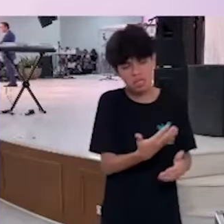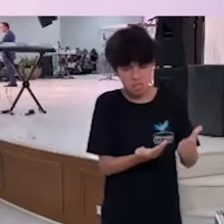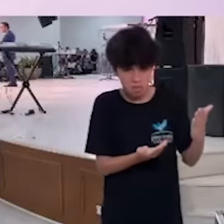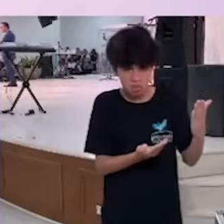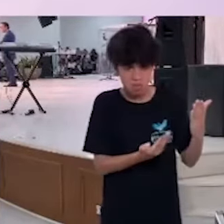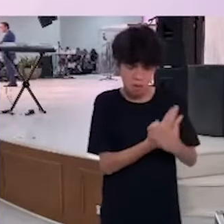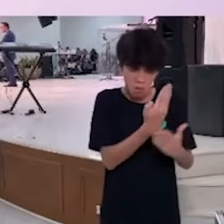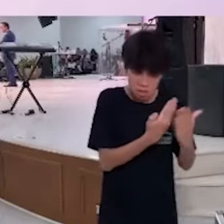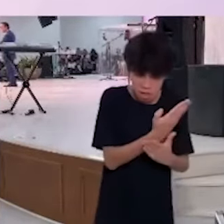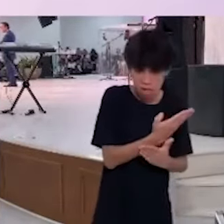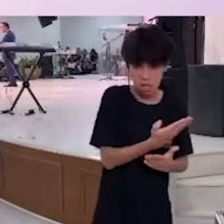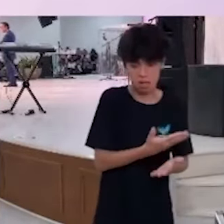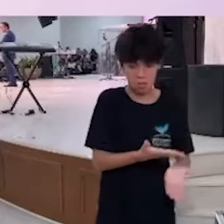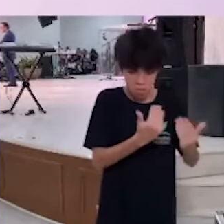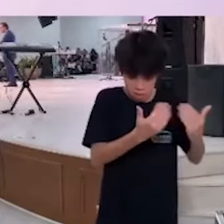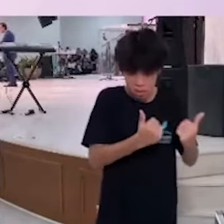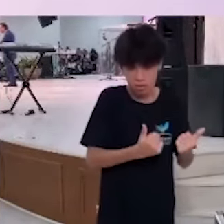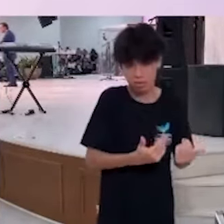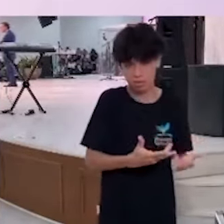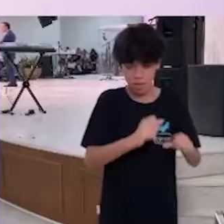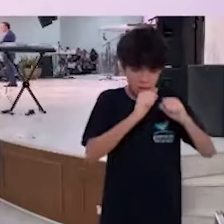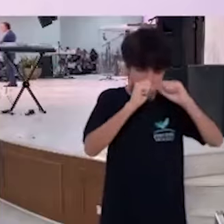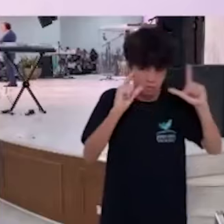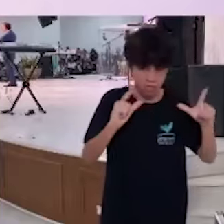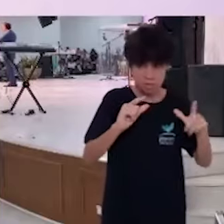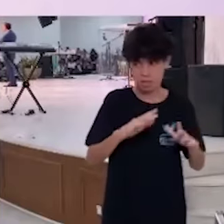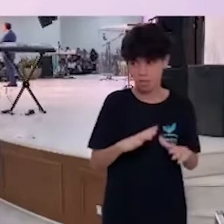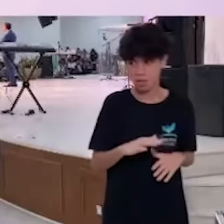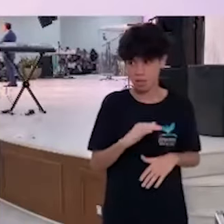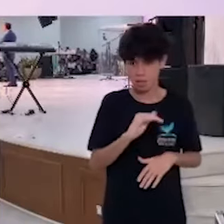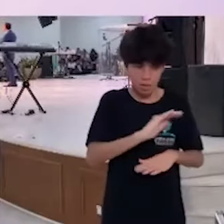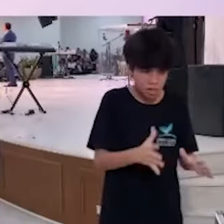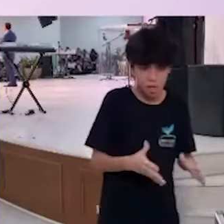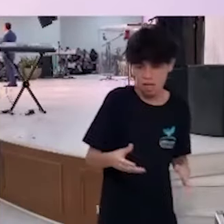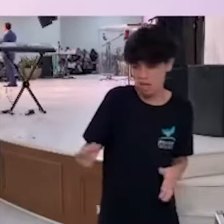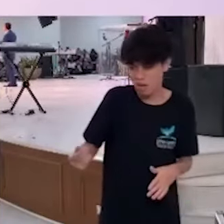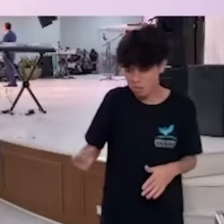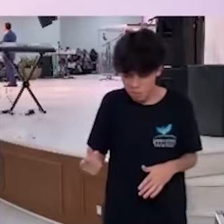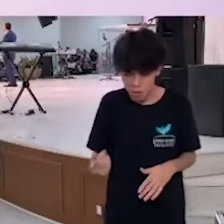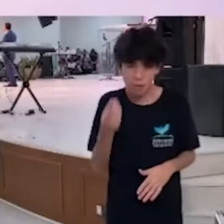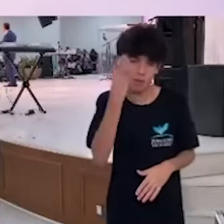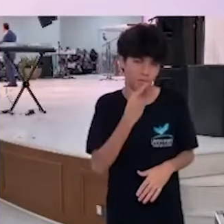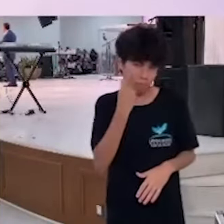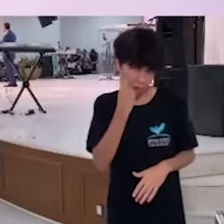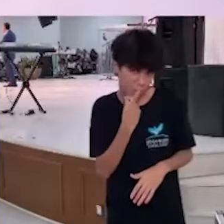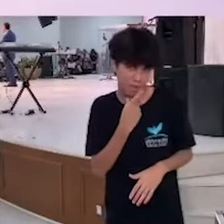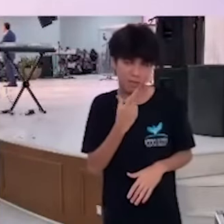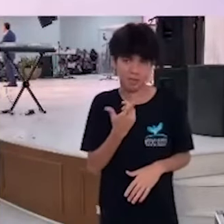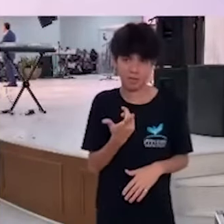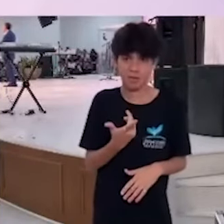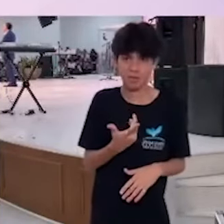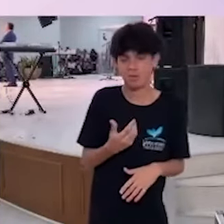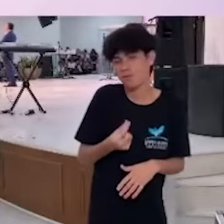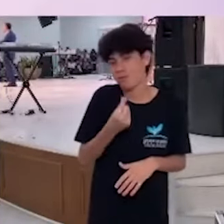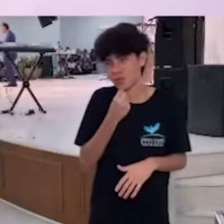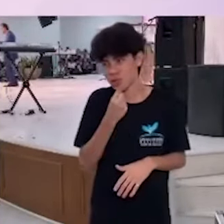quizá. Mi amor, mira, ahorita el perro está dormido, los niños, todo esto. Vamos a orar juntos. Pero ¿por qué tan